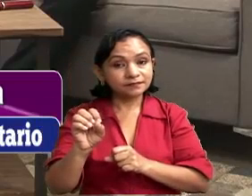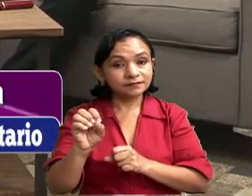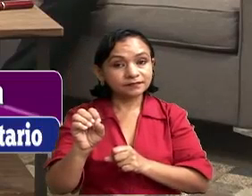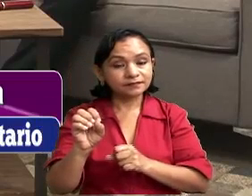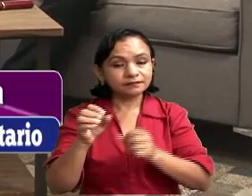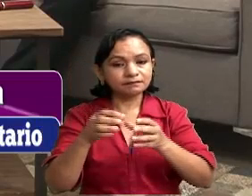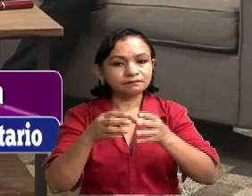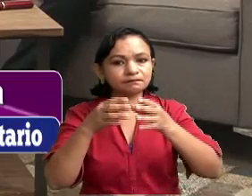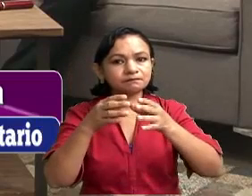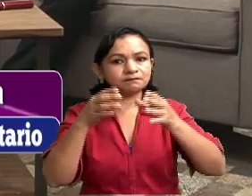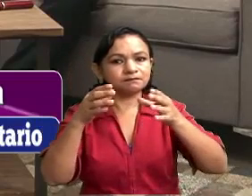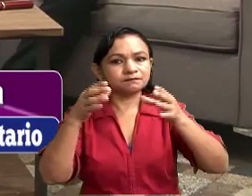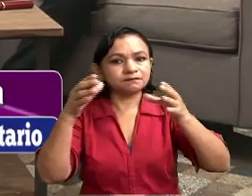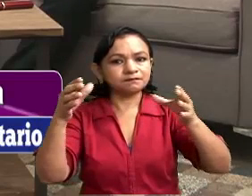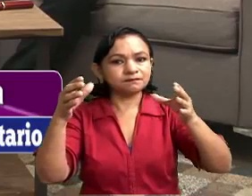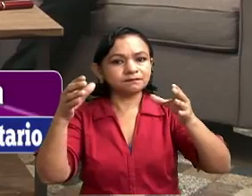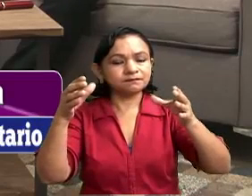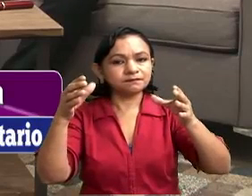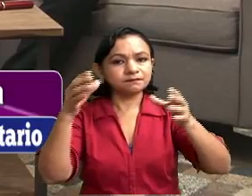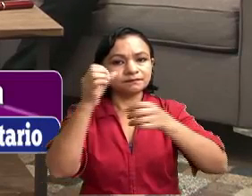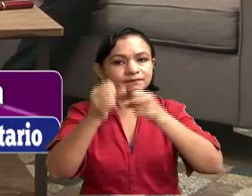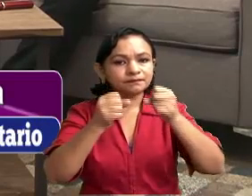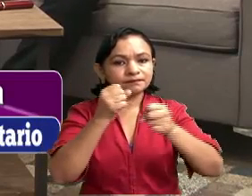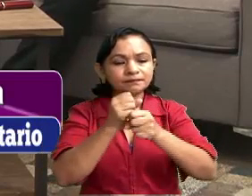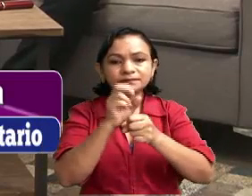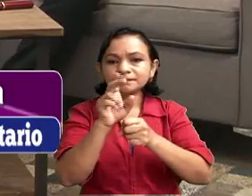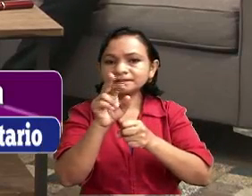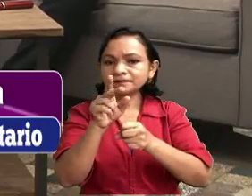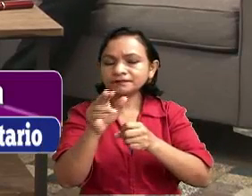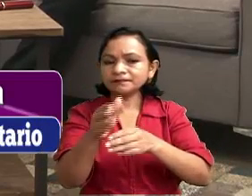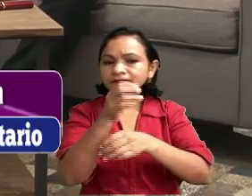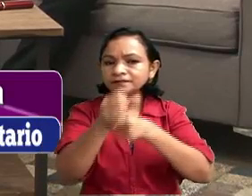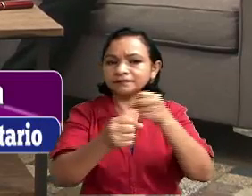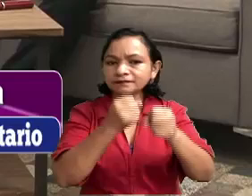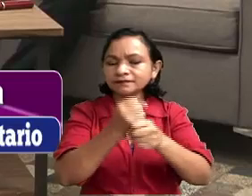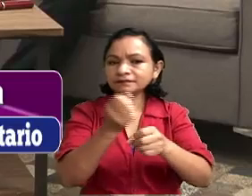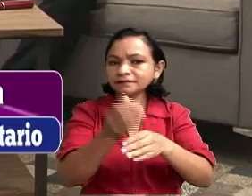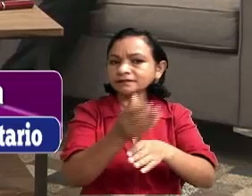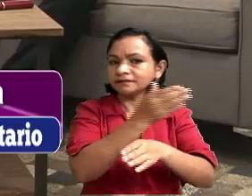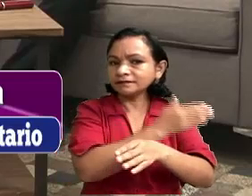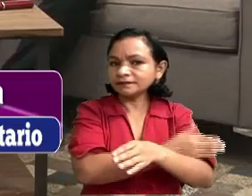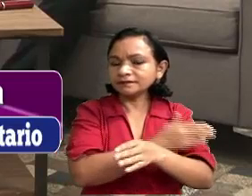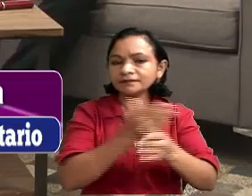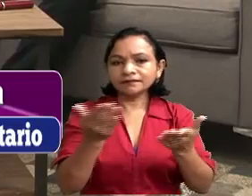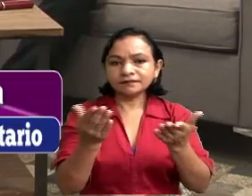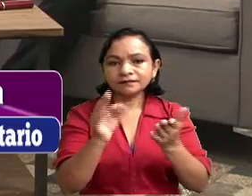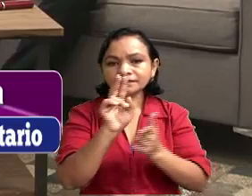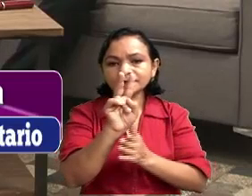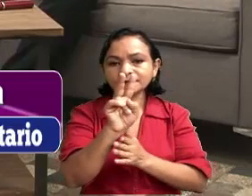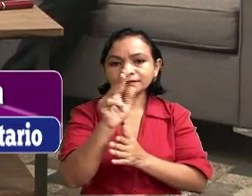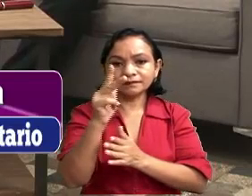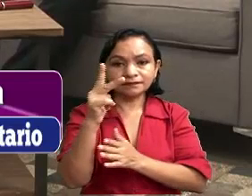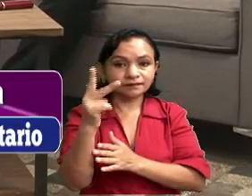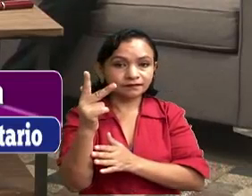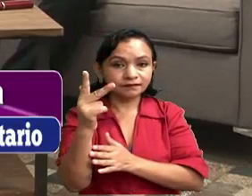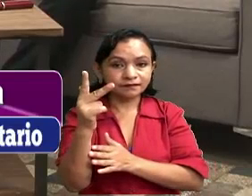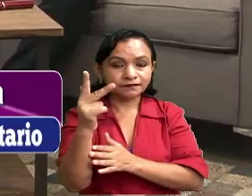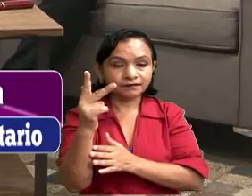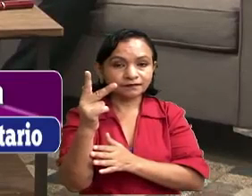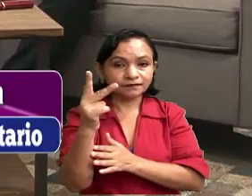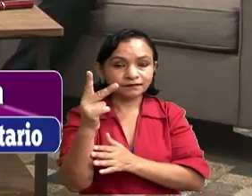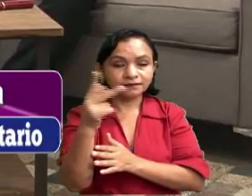de crecimiento interanual con el mismo periodo del año pasado. Es decir, que el 28 de junio del